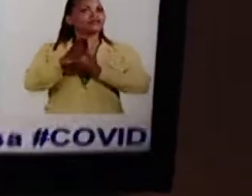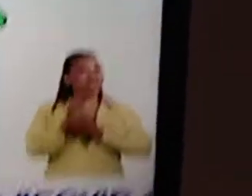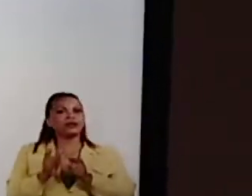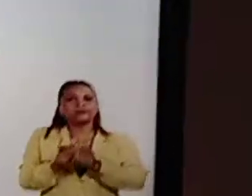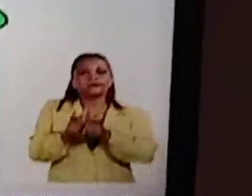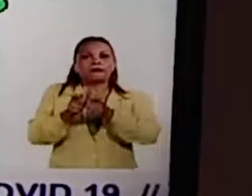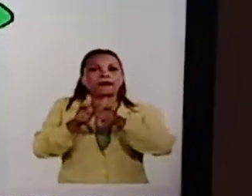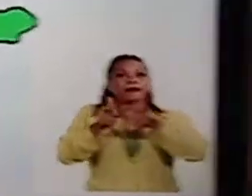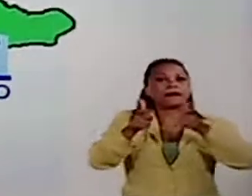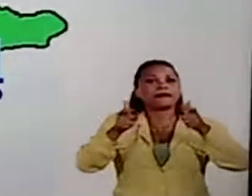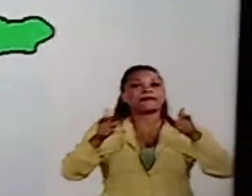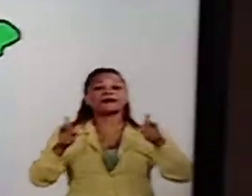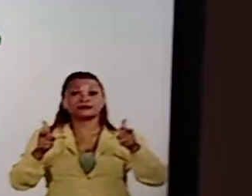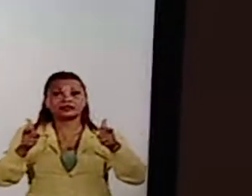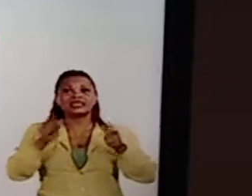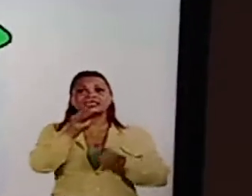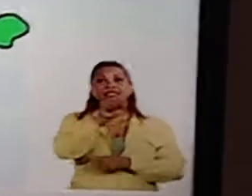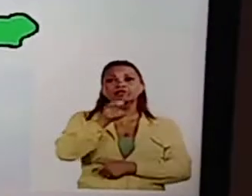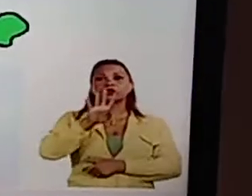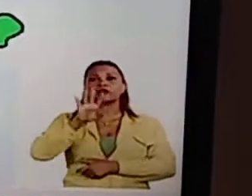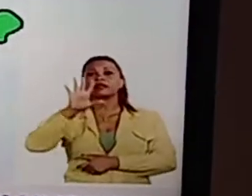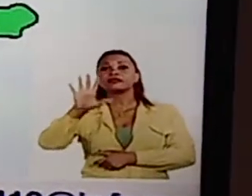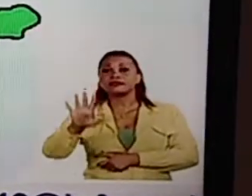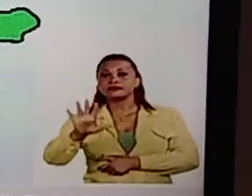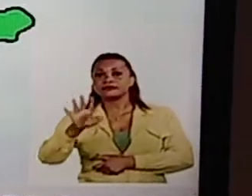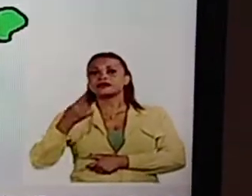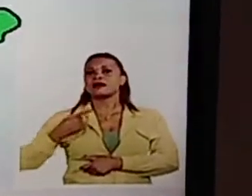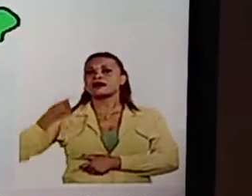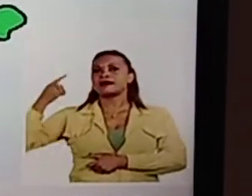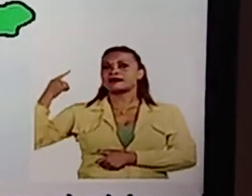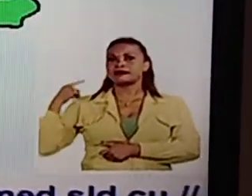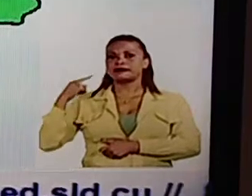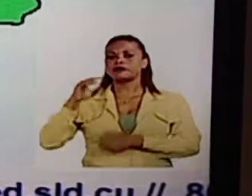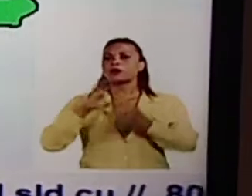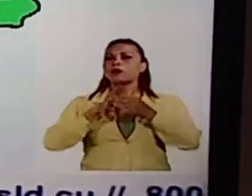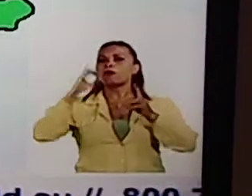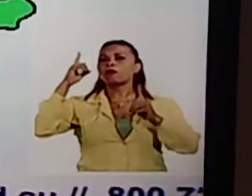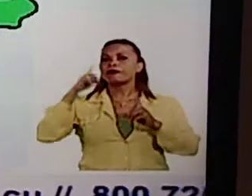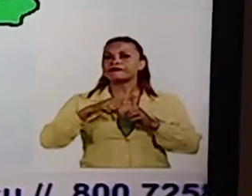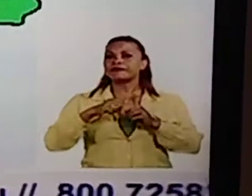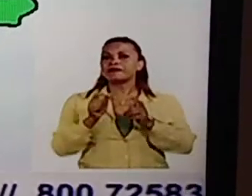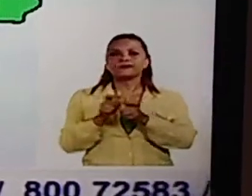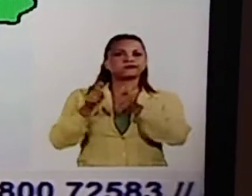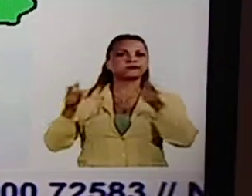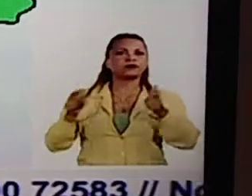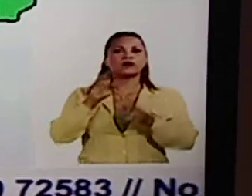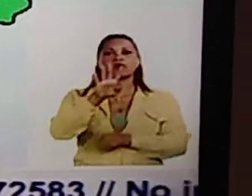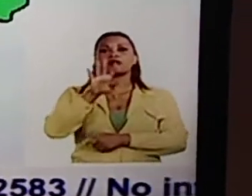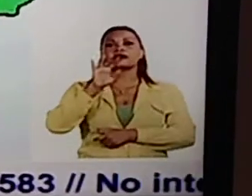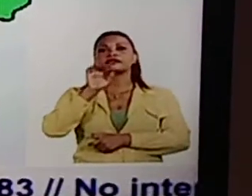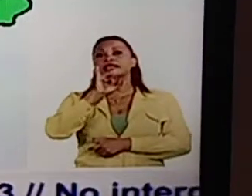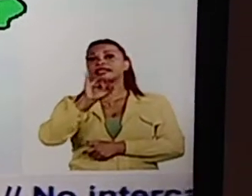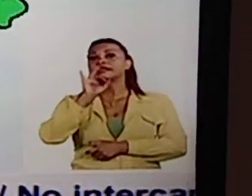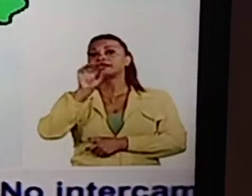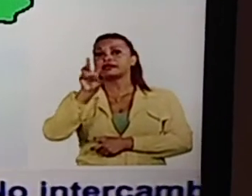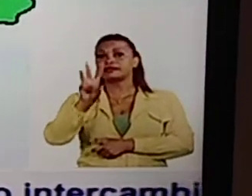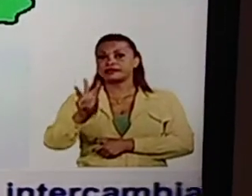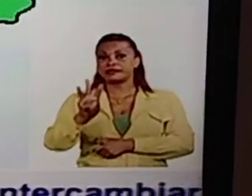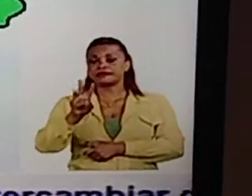transmisión, 145 casos ayer. Guantánamo incrementa a 73 casos,